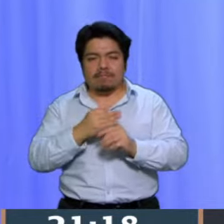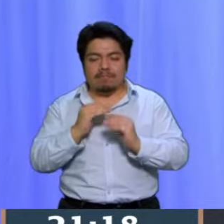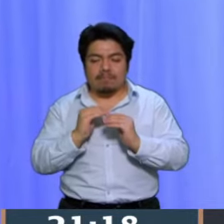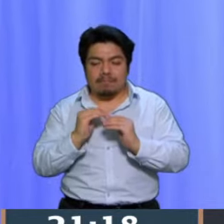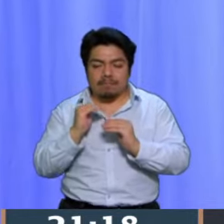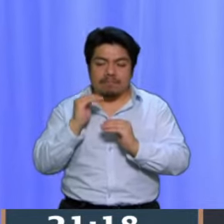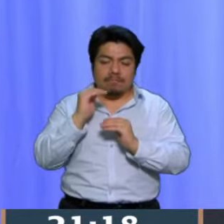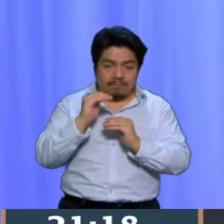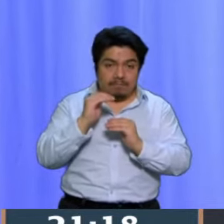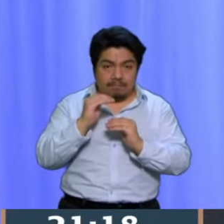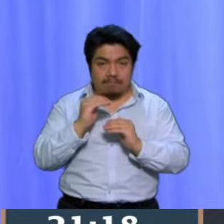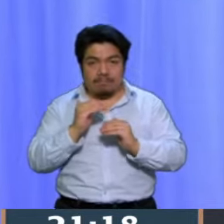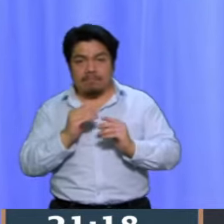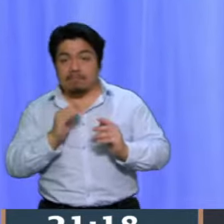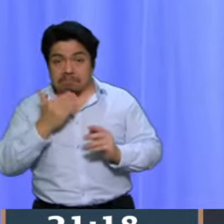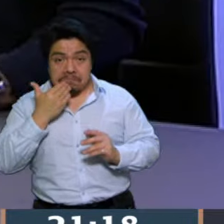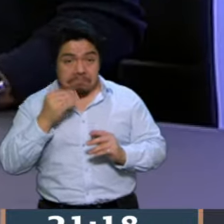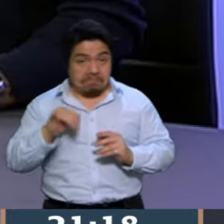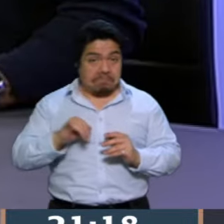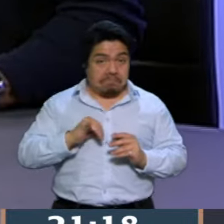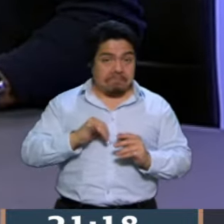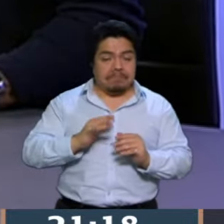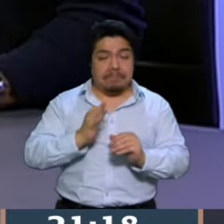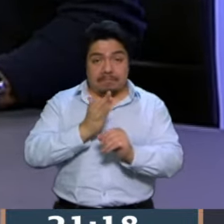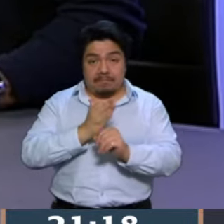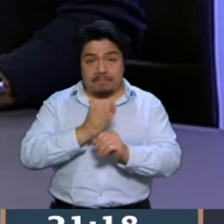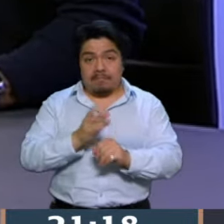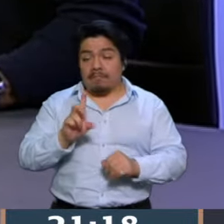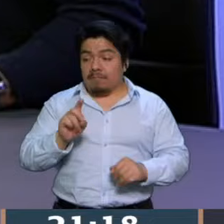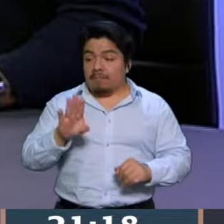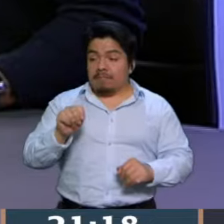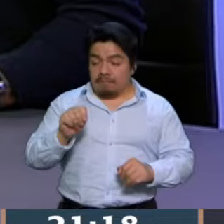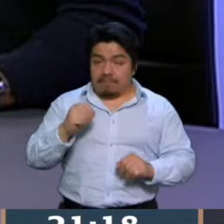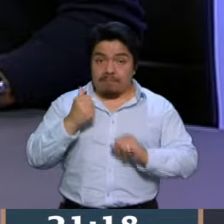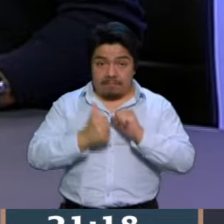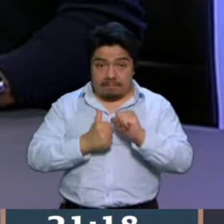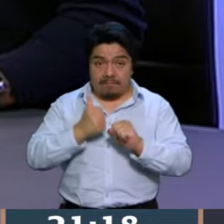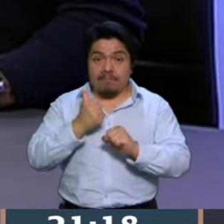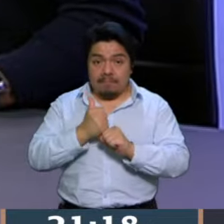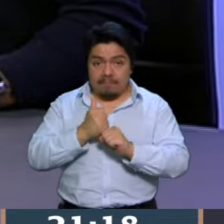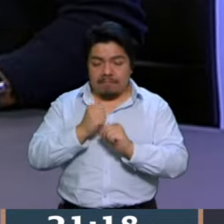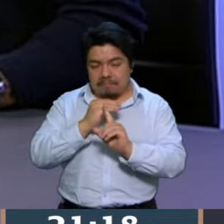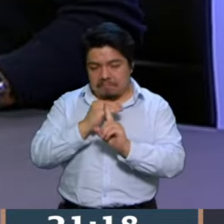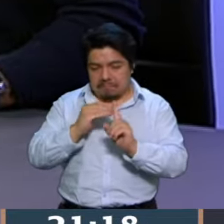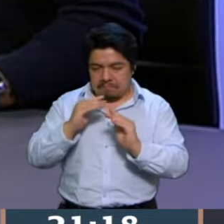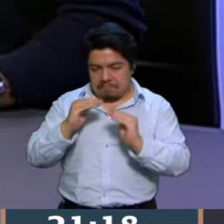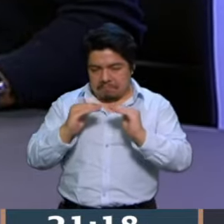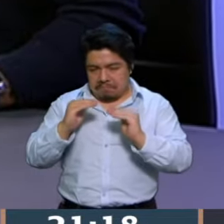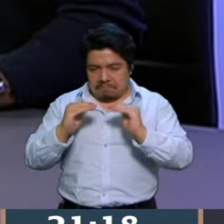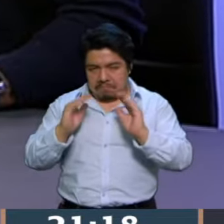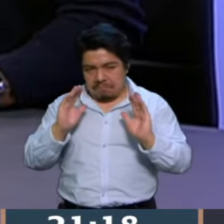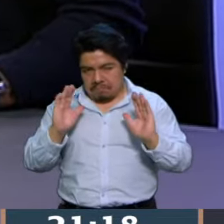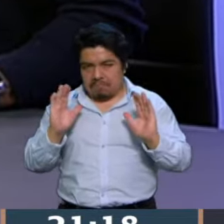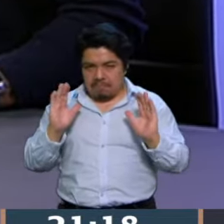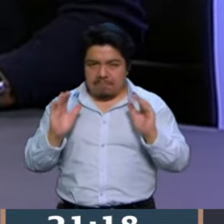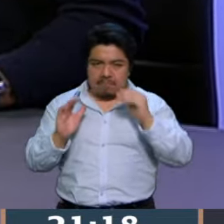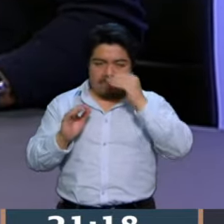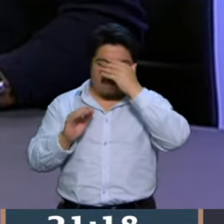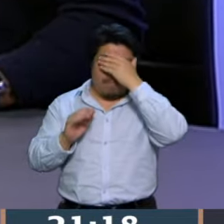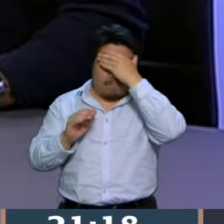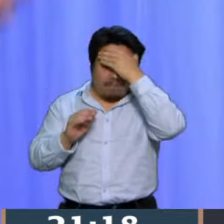aumentó en un número interesante. Estamos ya sobre los 39 años de edad, en edad promedio, corresponde, ¿no?,